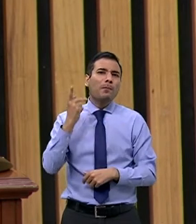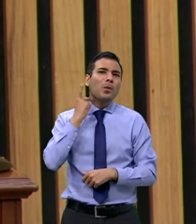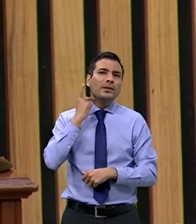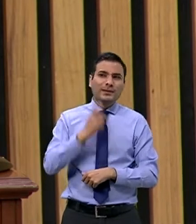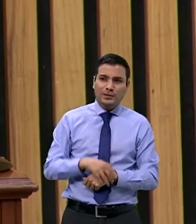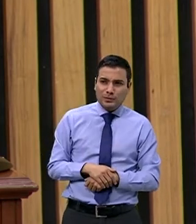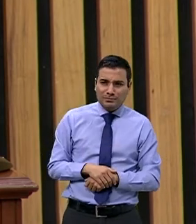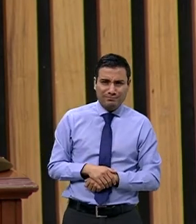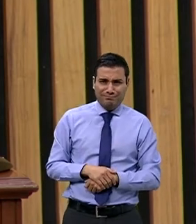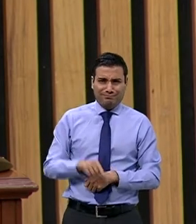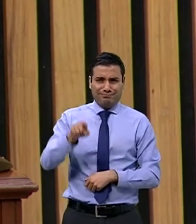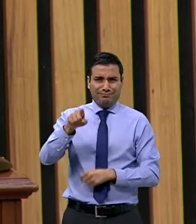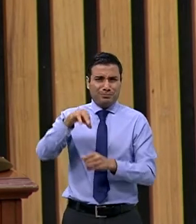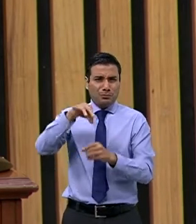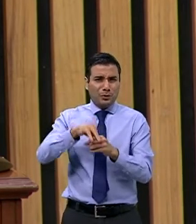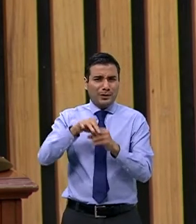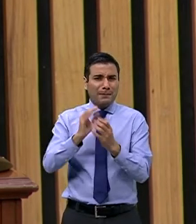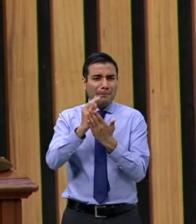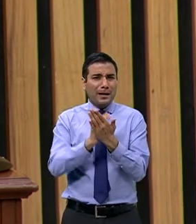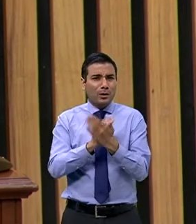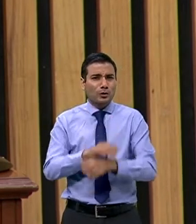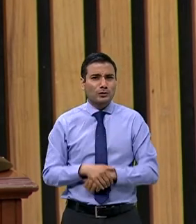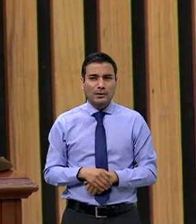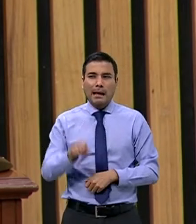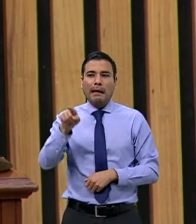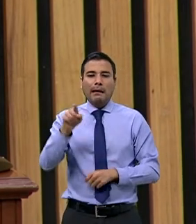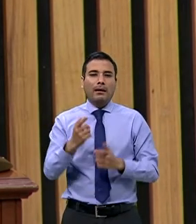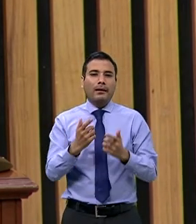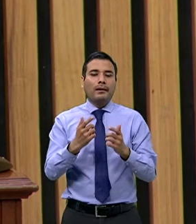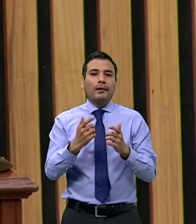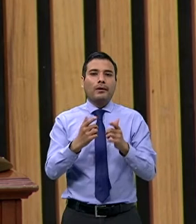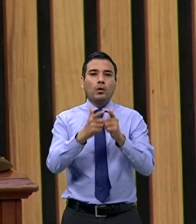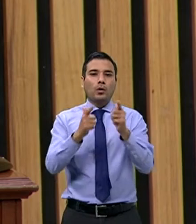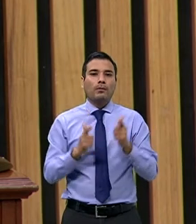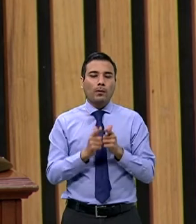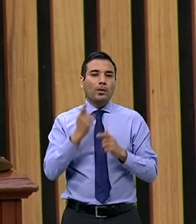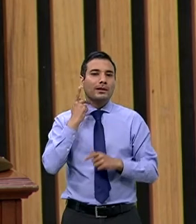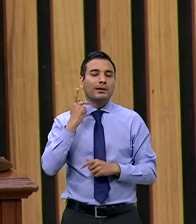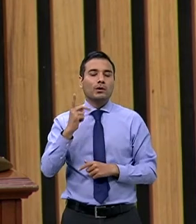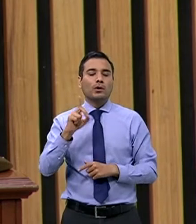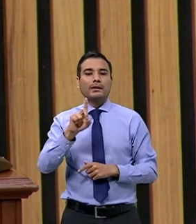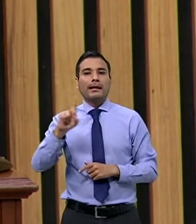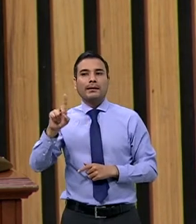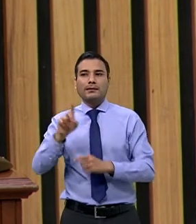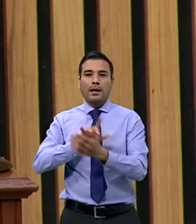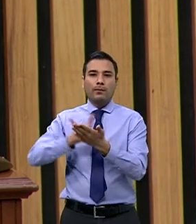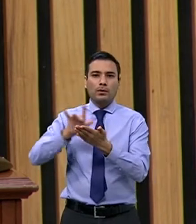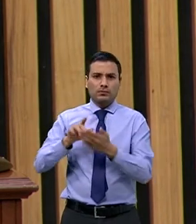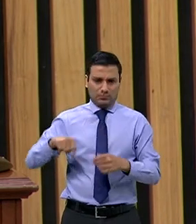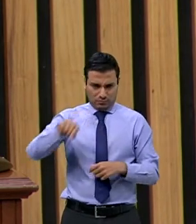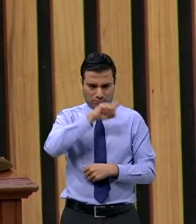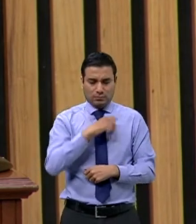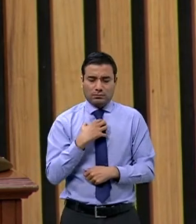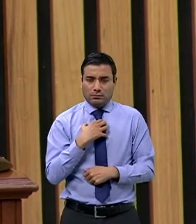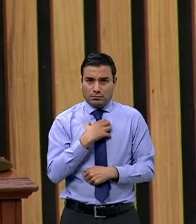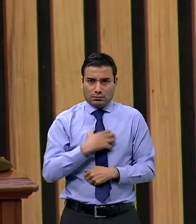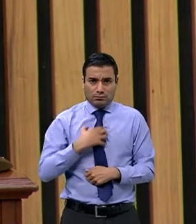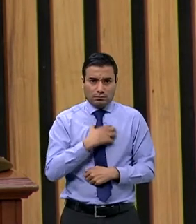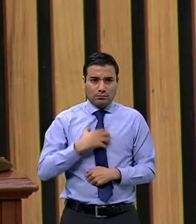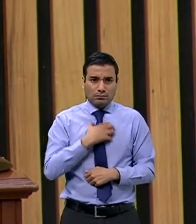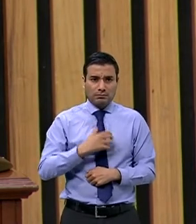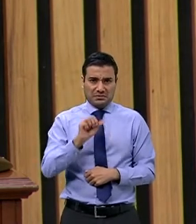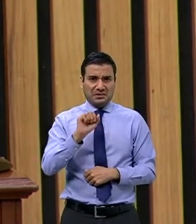derecha claro que hay razones para estar contentos celebro por supuesto